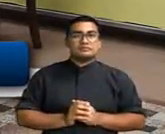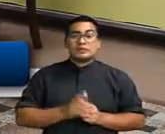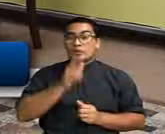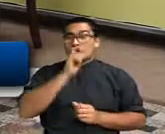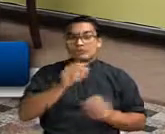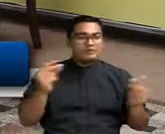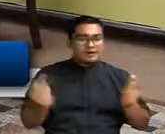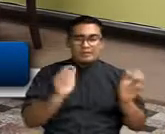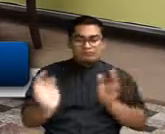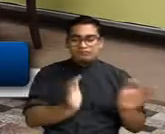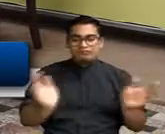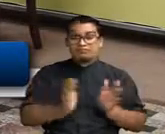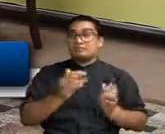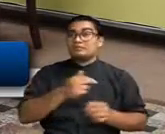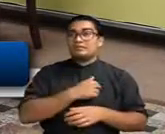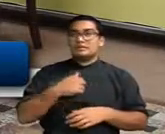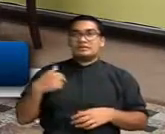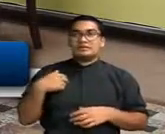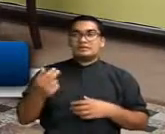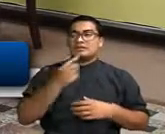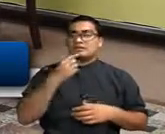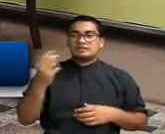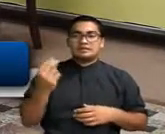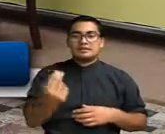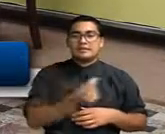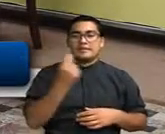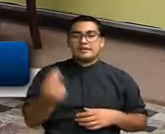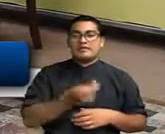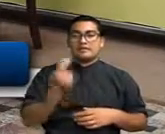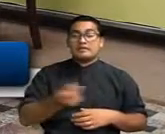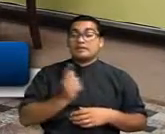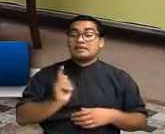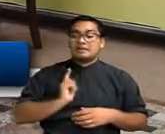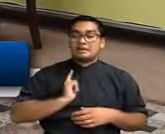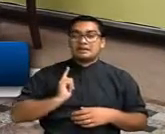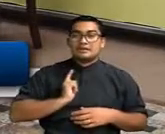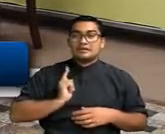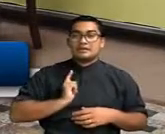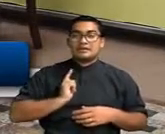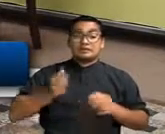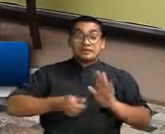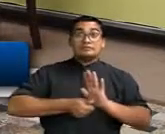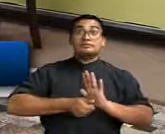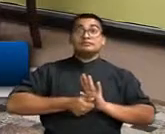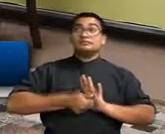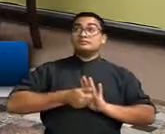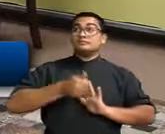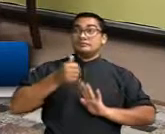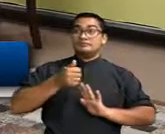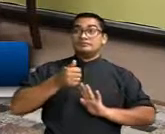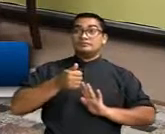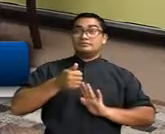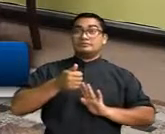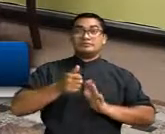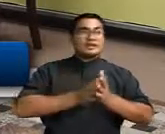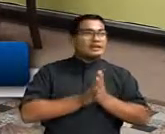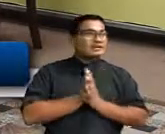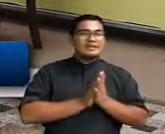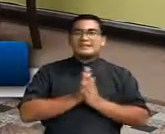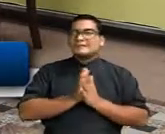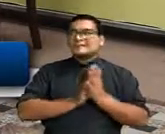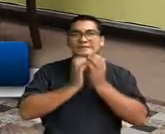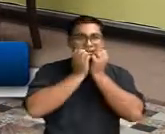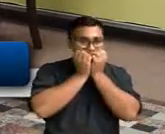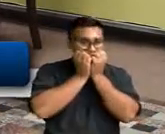rápido, sale de las cosas muy rápido, tiene una elevada autoestima. Tiene mucha ansiedad, es ansioso. Mucha